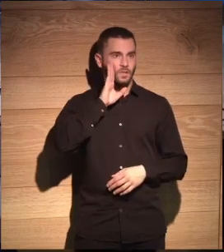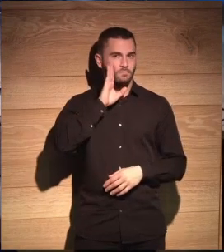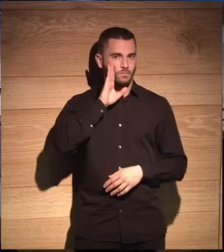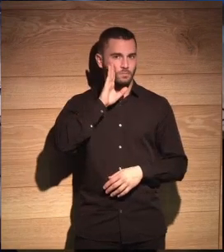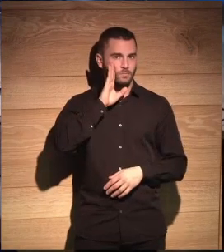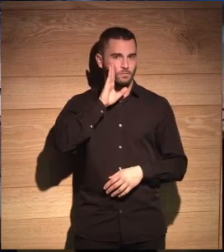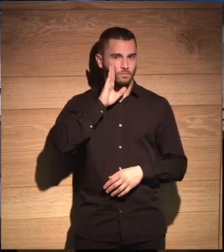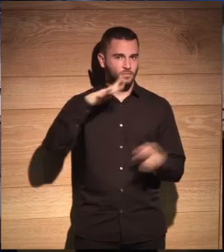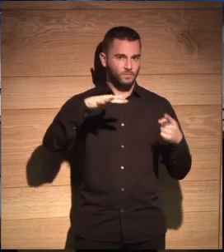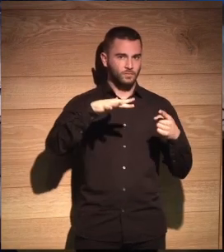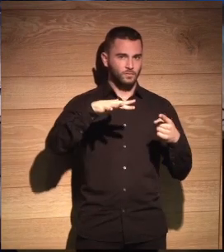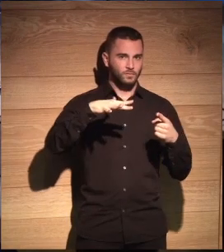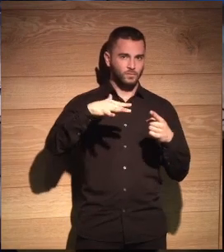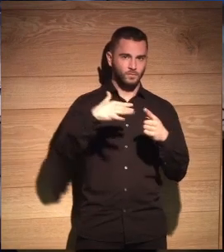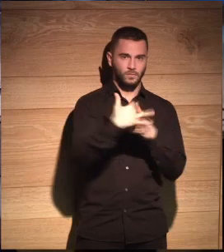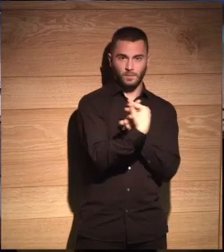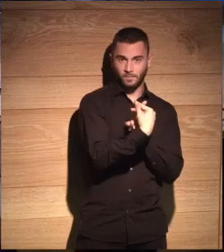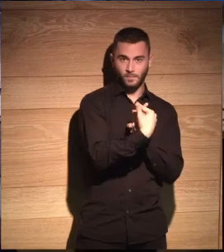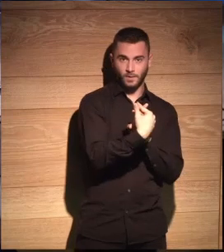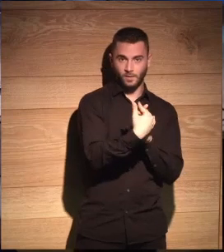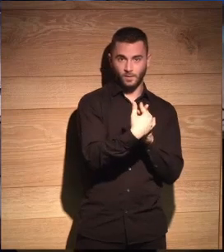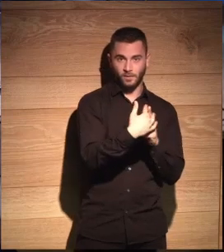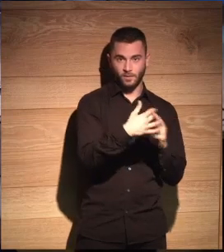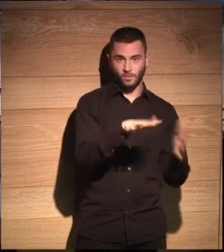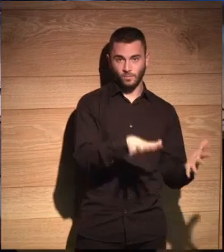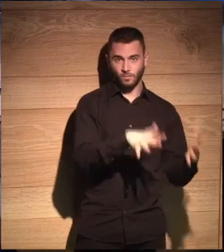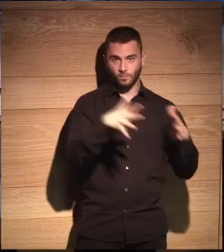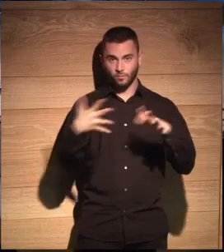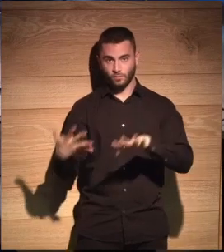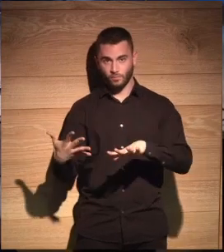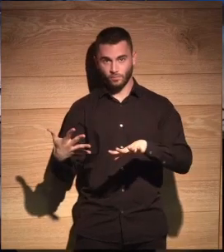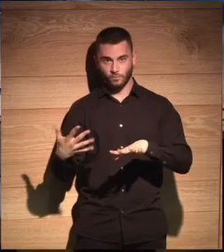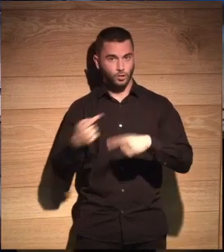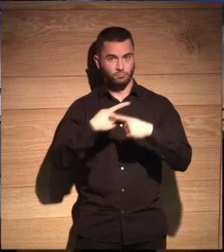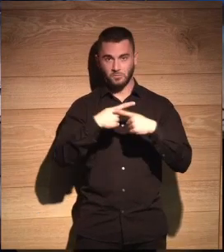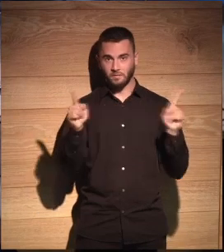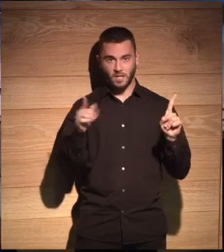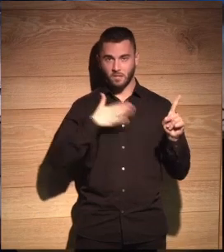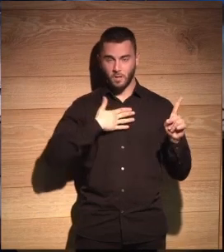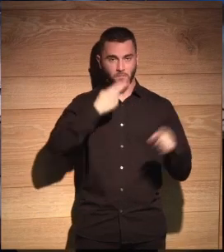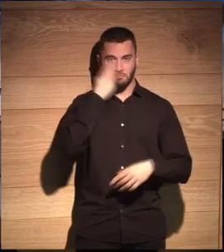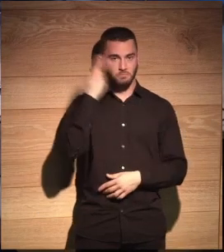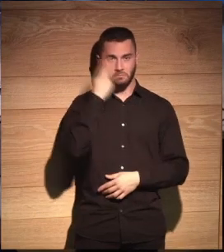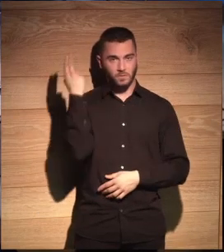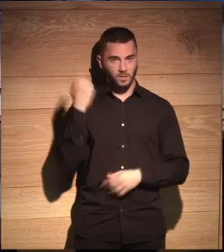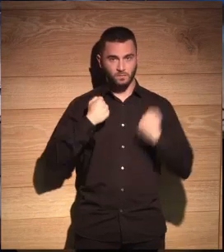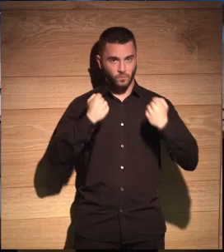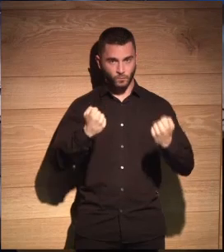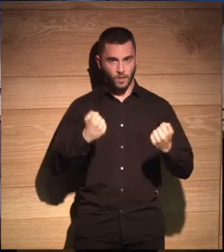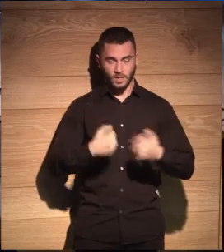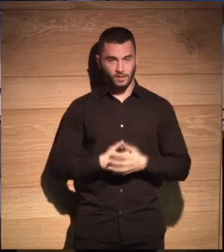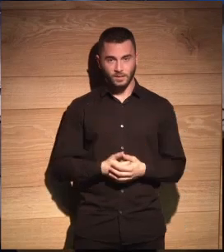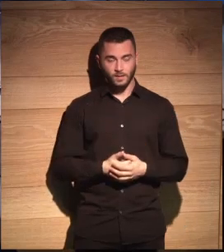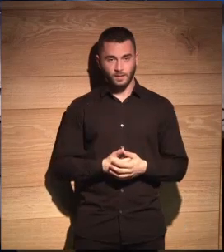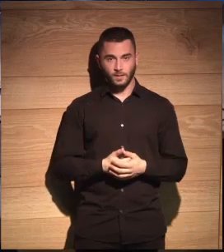diferencias del medio, del pasarte a un videojuego, y a mí me parece interesantísimo, ¿no? Que es como ir,